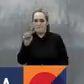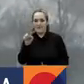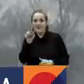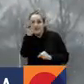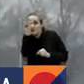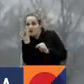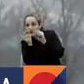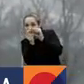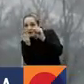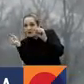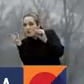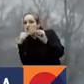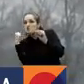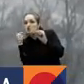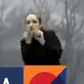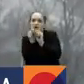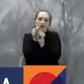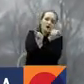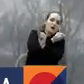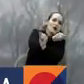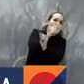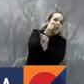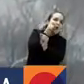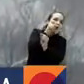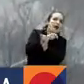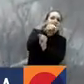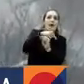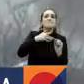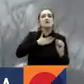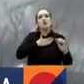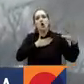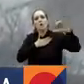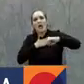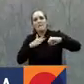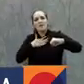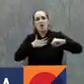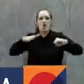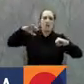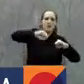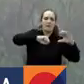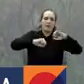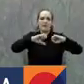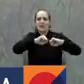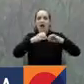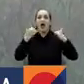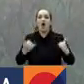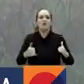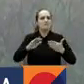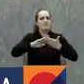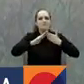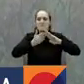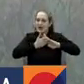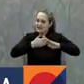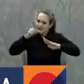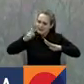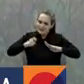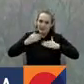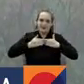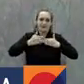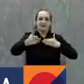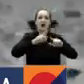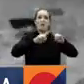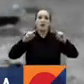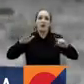Ucrania, concentra el desgaste llevado a la fatiga de la ofensiva de tropas rusas. La nueva fase del estridente ballet que ejecuta desde